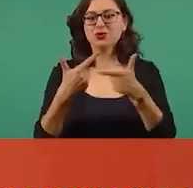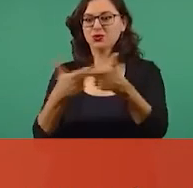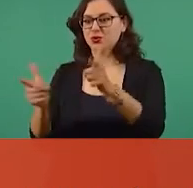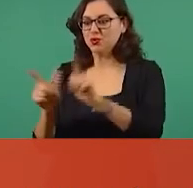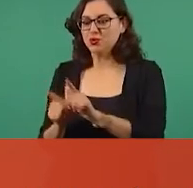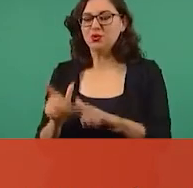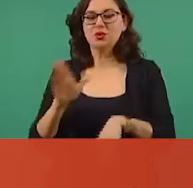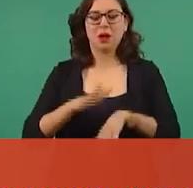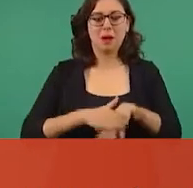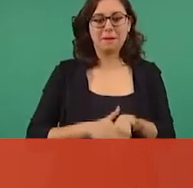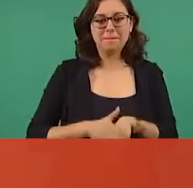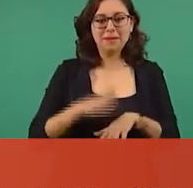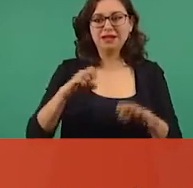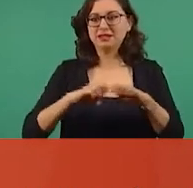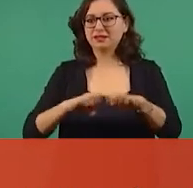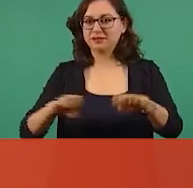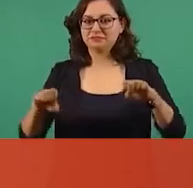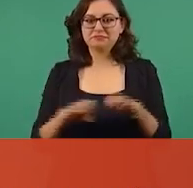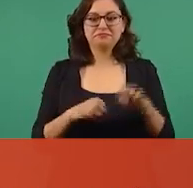y además